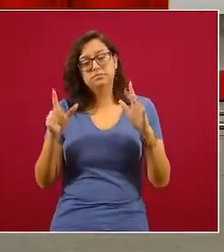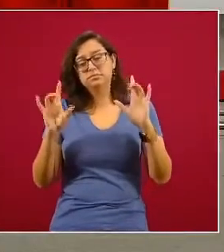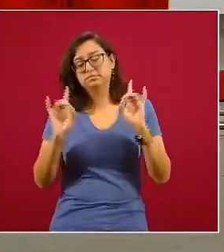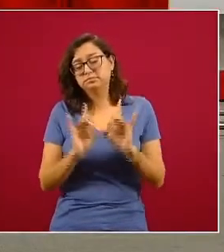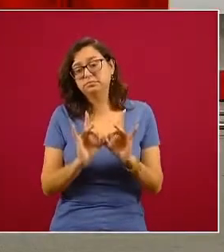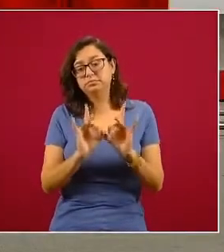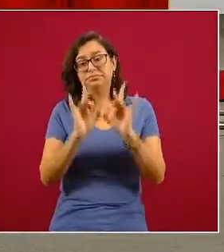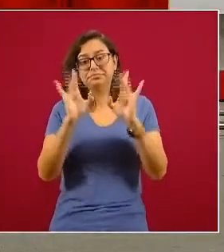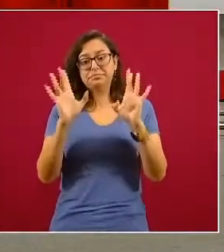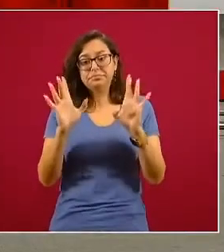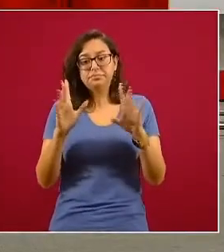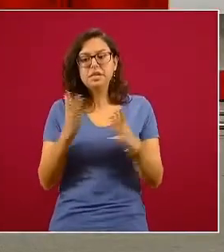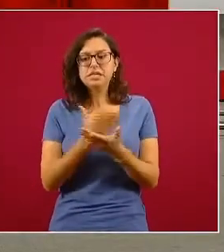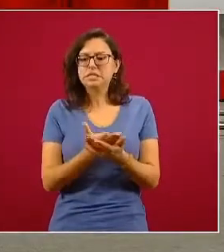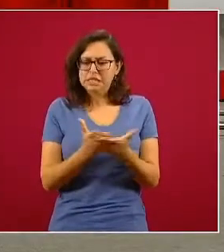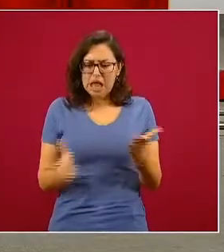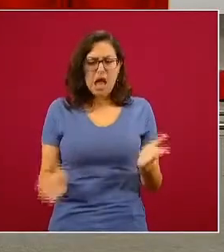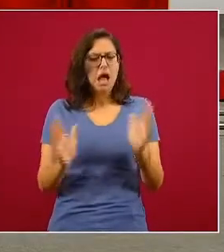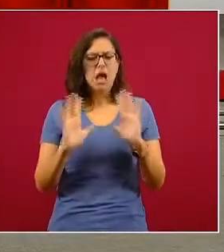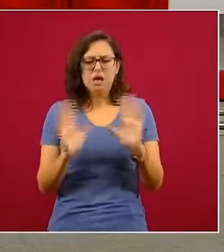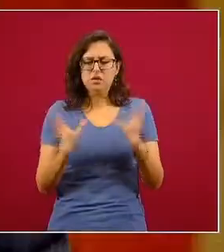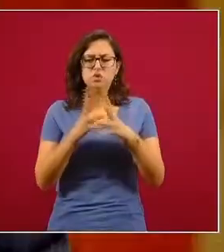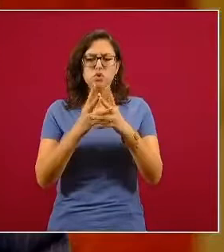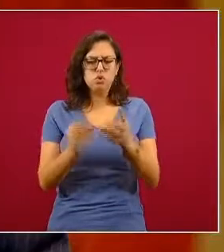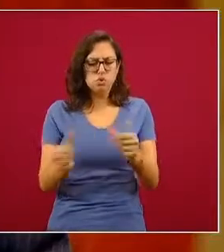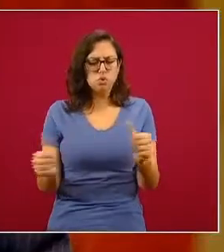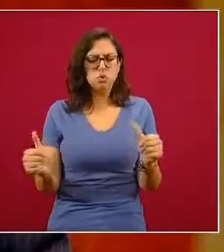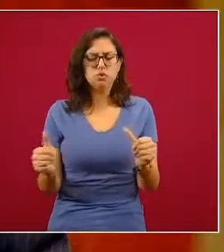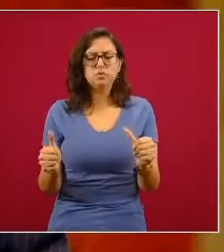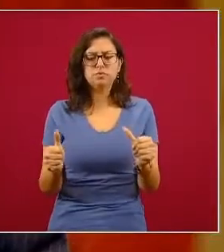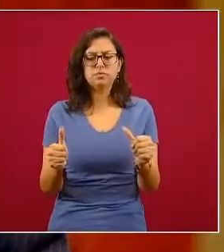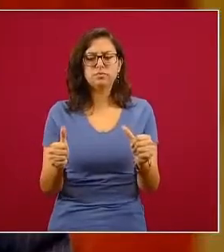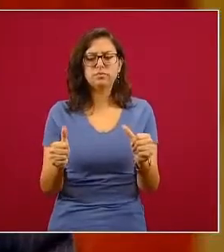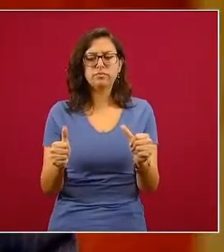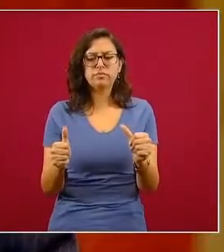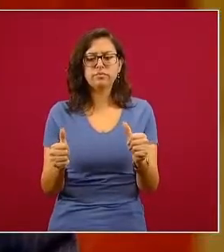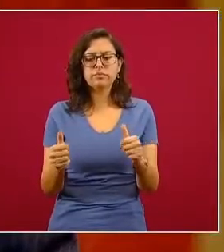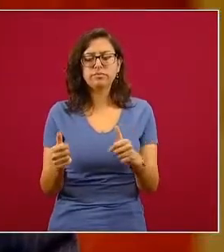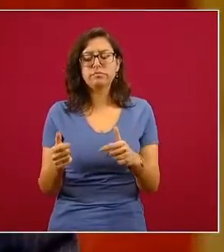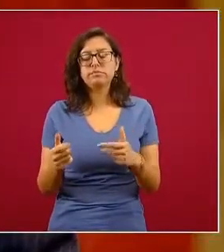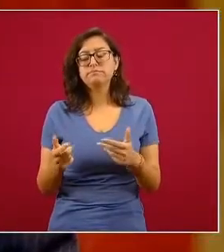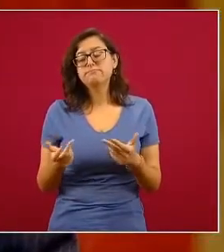situación que afortunadamente ha quedado superada hace varias semanas.